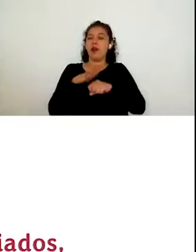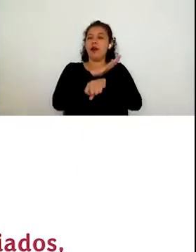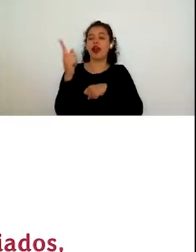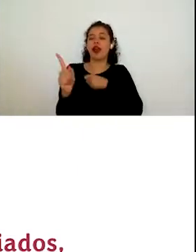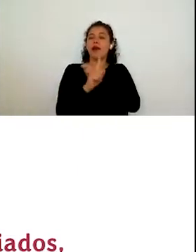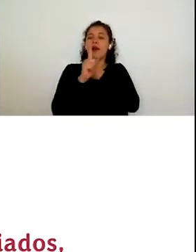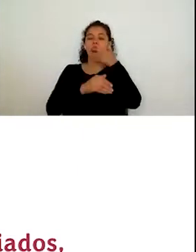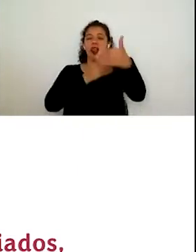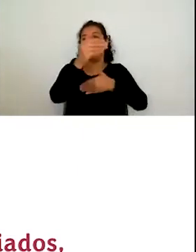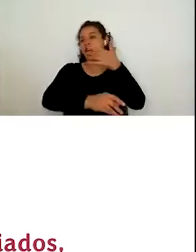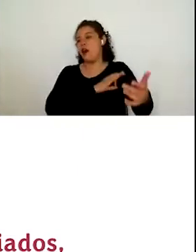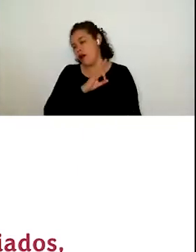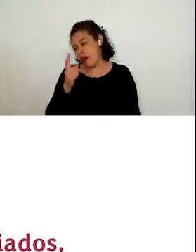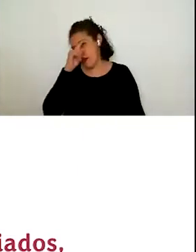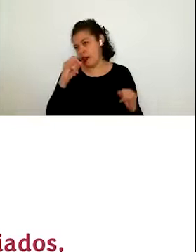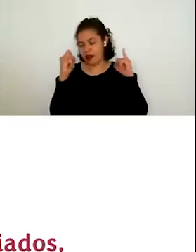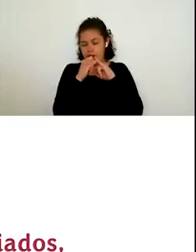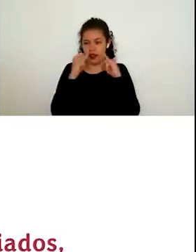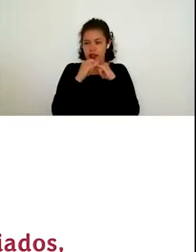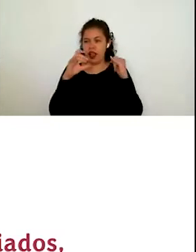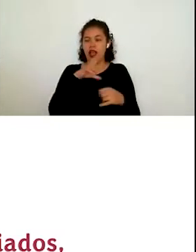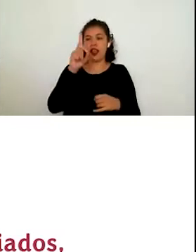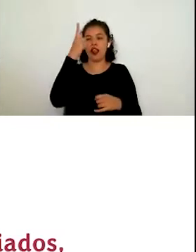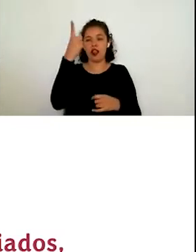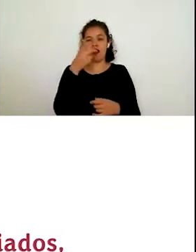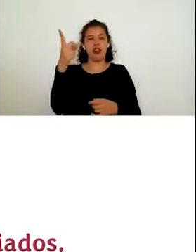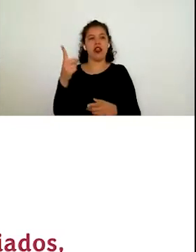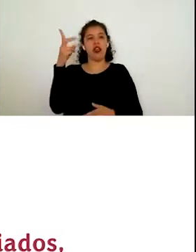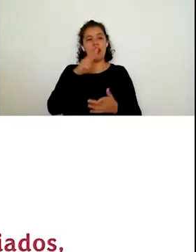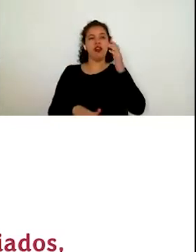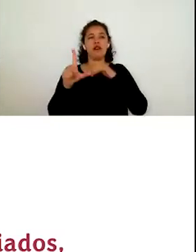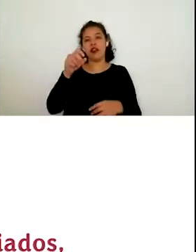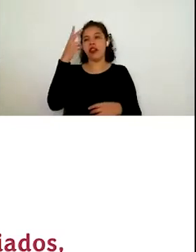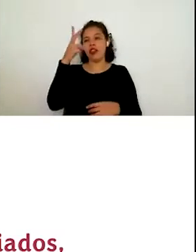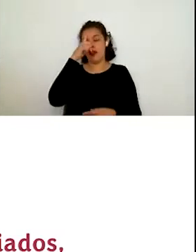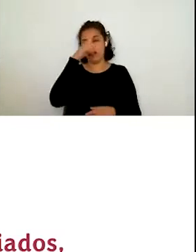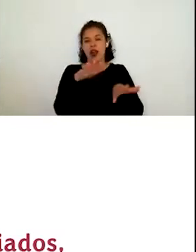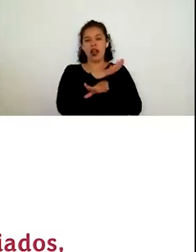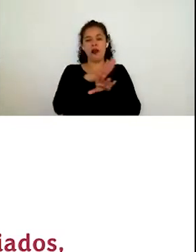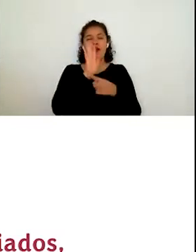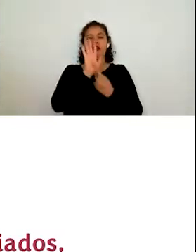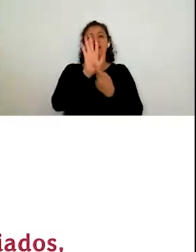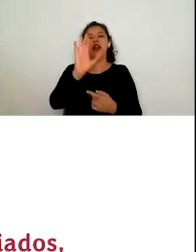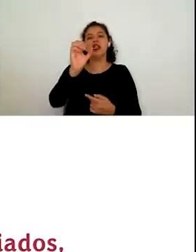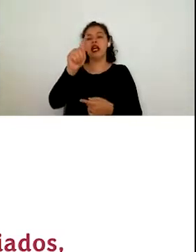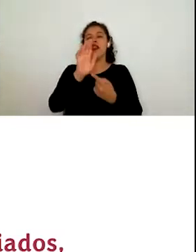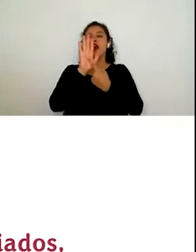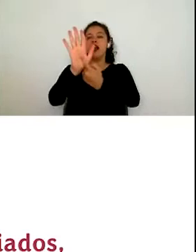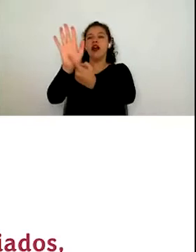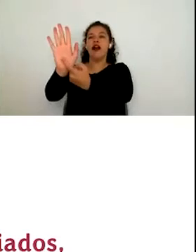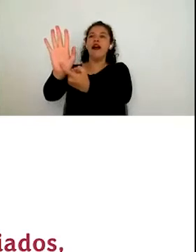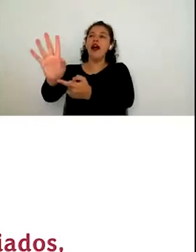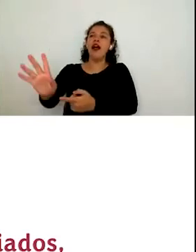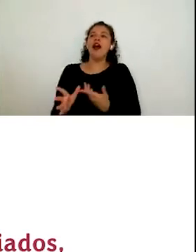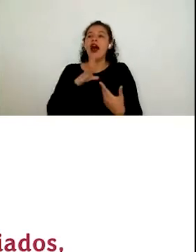Las instituciones tienen hasta el 31 de diciembre de este año para presentar esas modificaciones ante el SAT. Y como